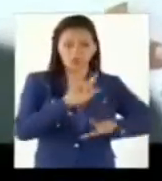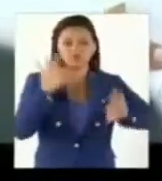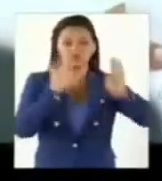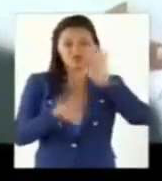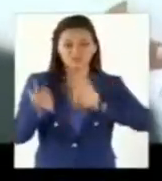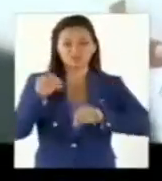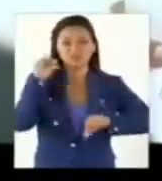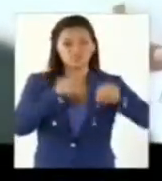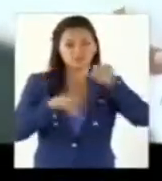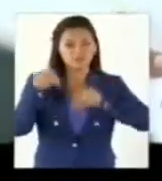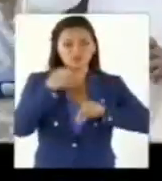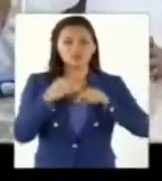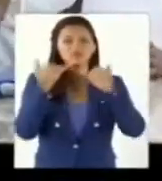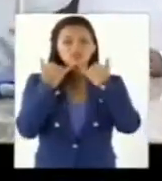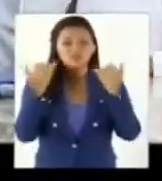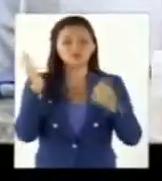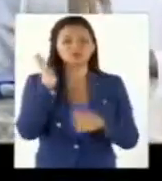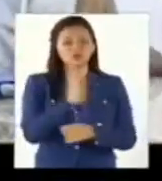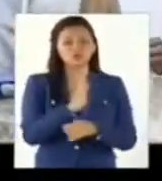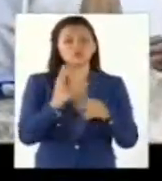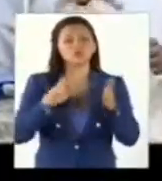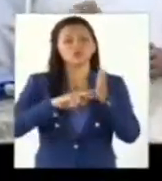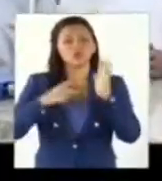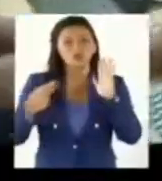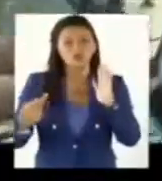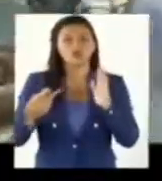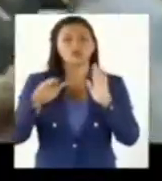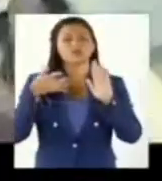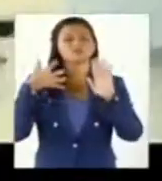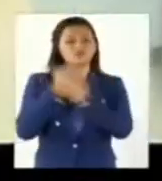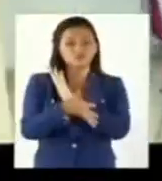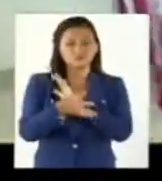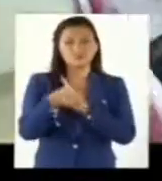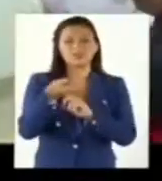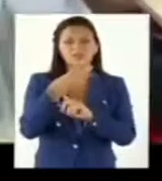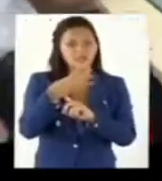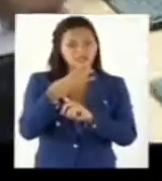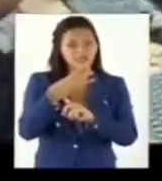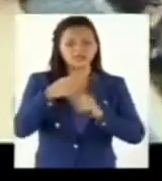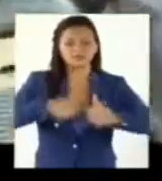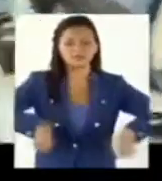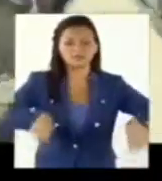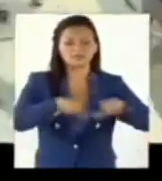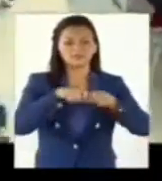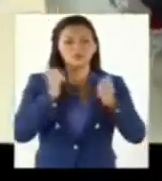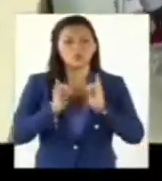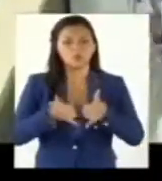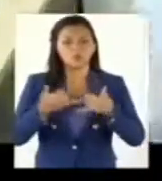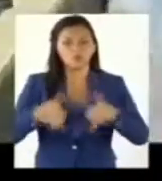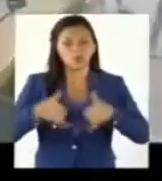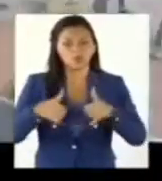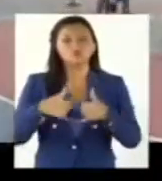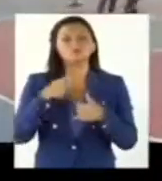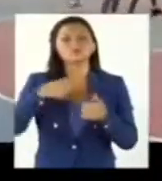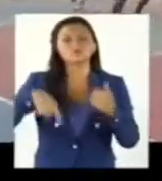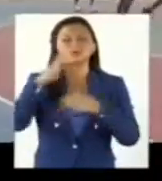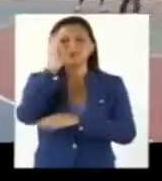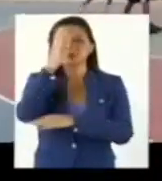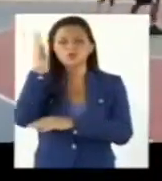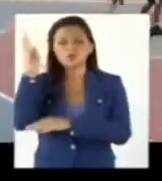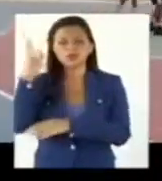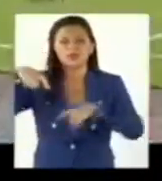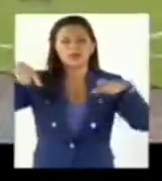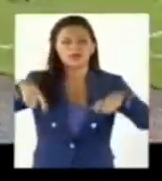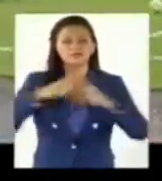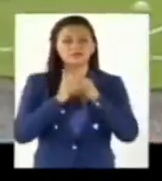laboratorios de física, química, idiomas y tecnología, internet banda ancha, áreas verdes, biblioteca, canchas